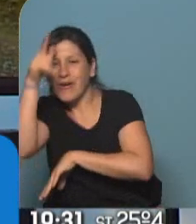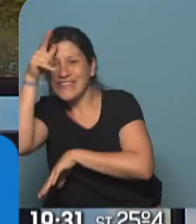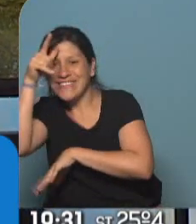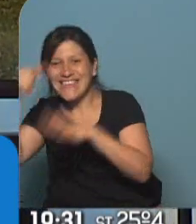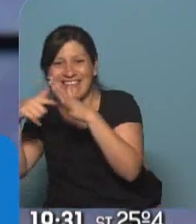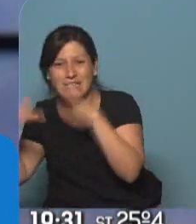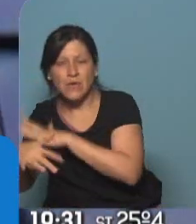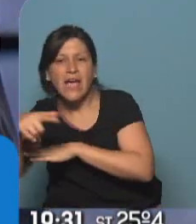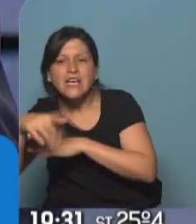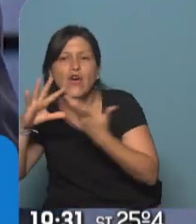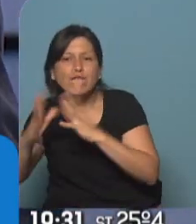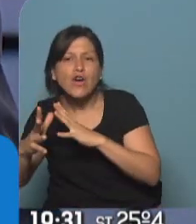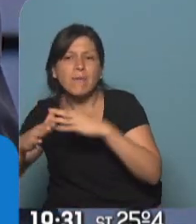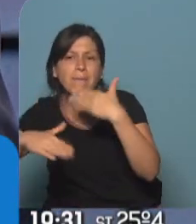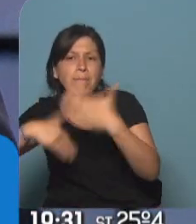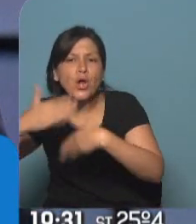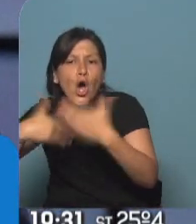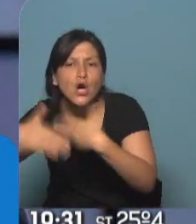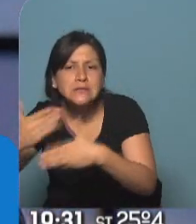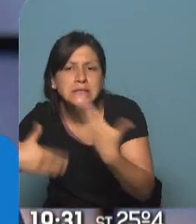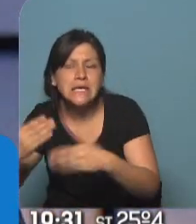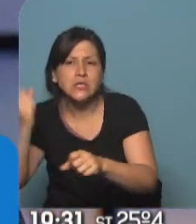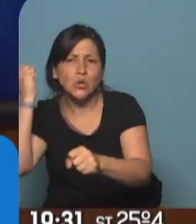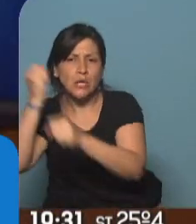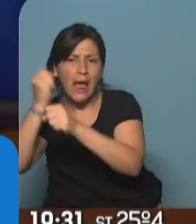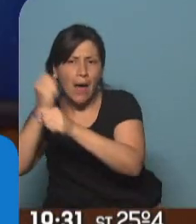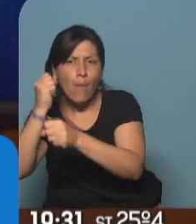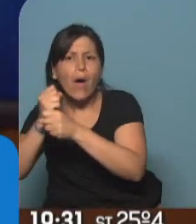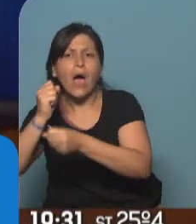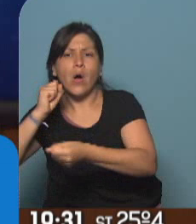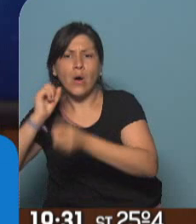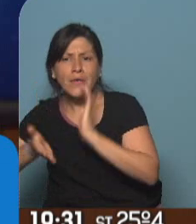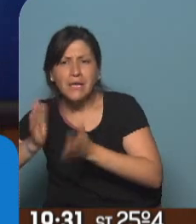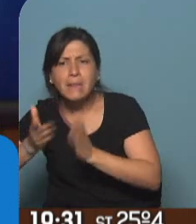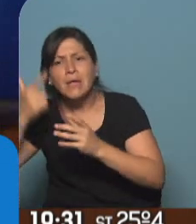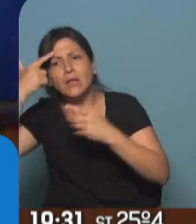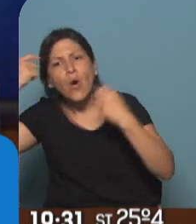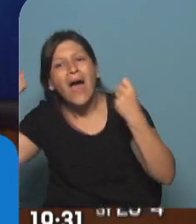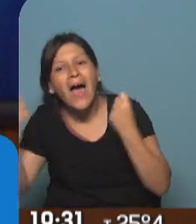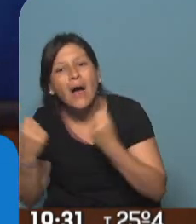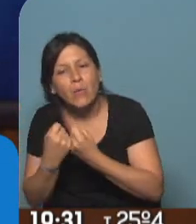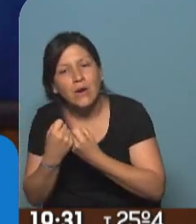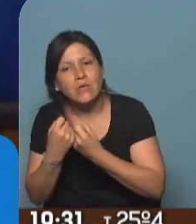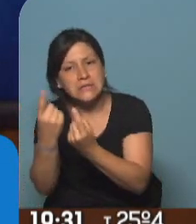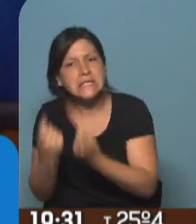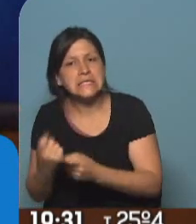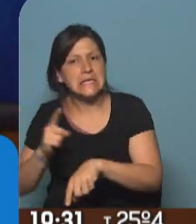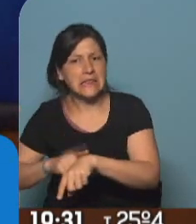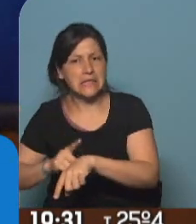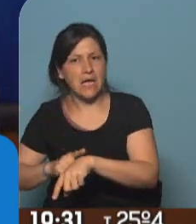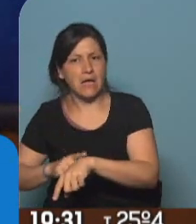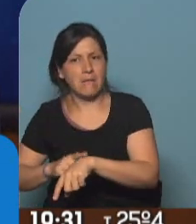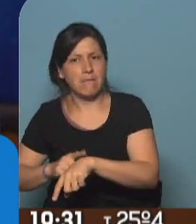de escalamientos de trabajo de entrenamiento de coherencia que lleva un tiempo y